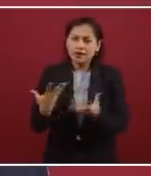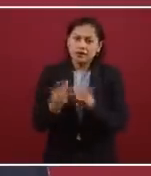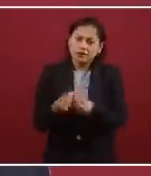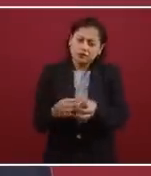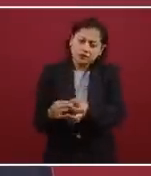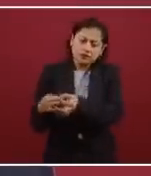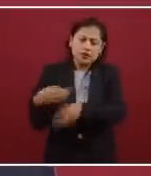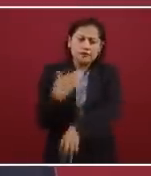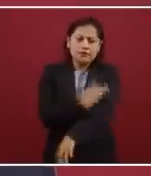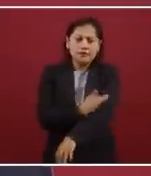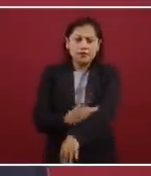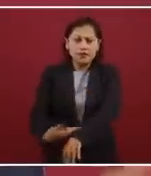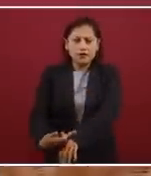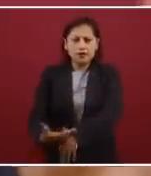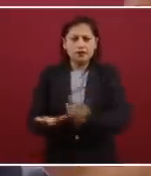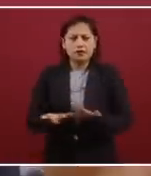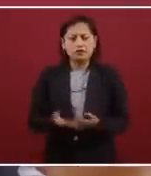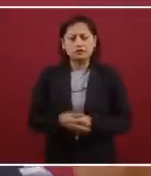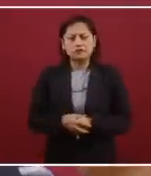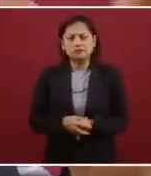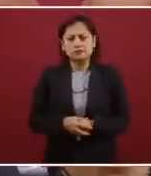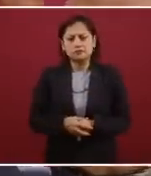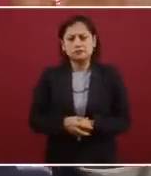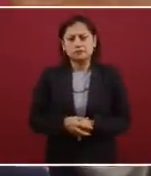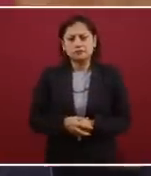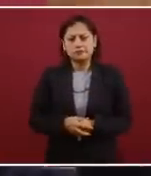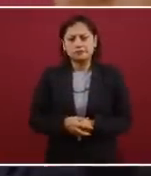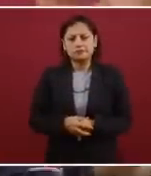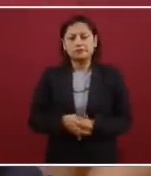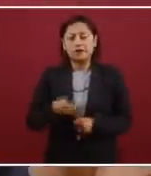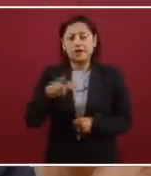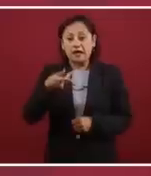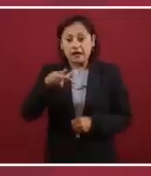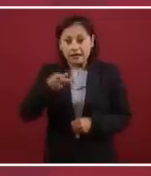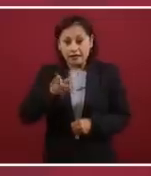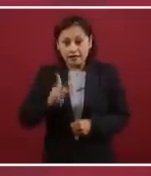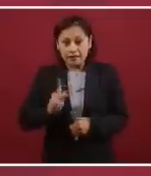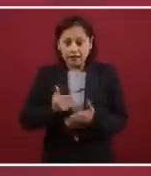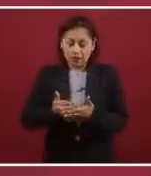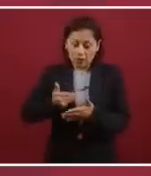familiares, pero para eso hay que destinar la inversión